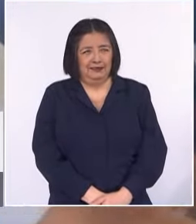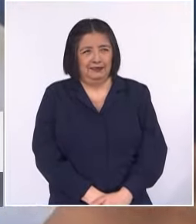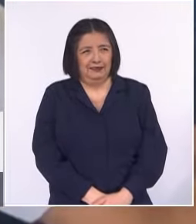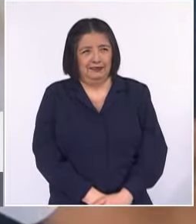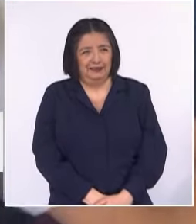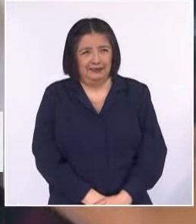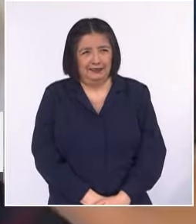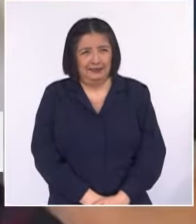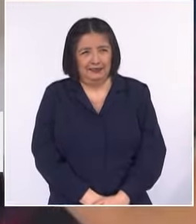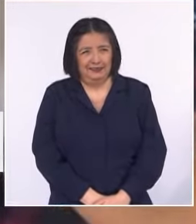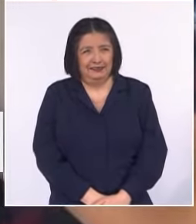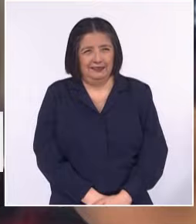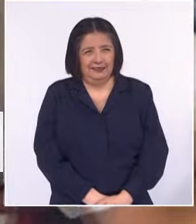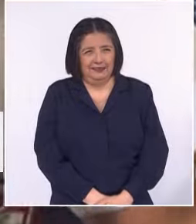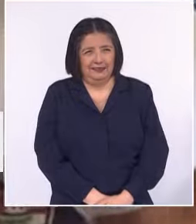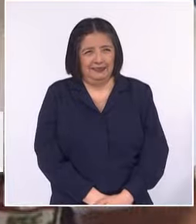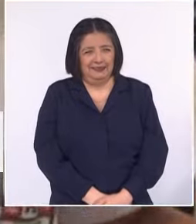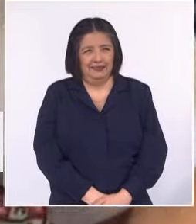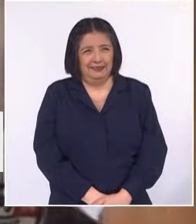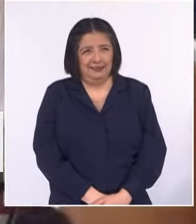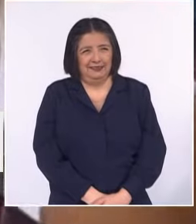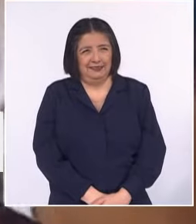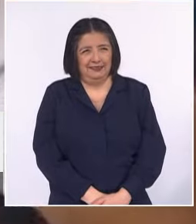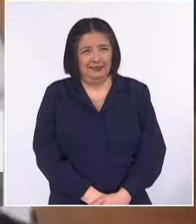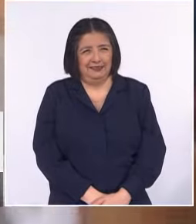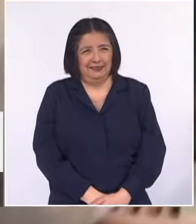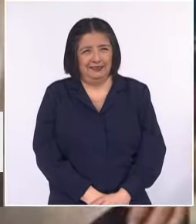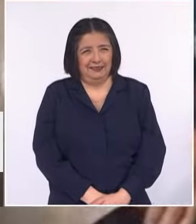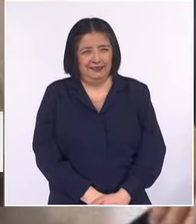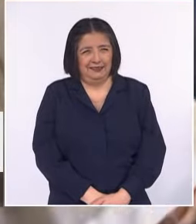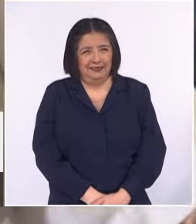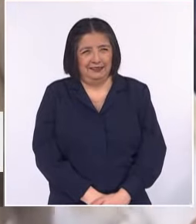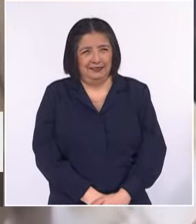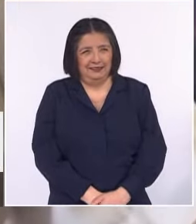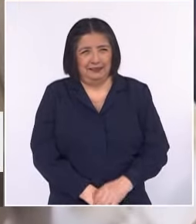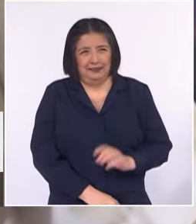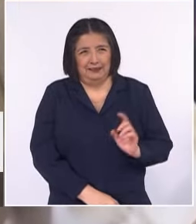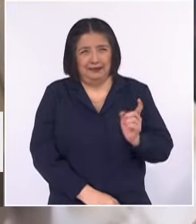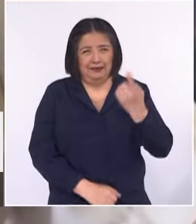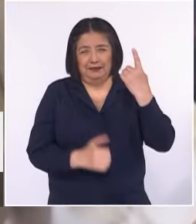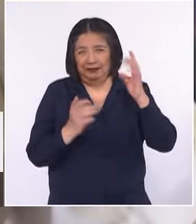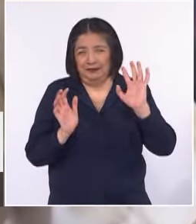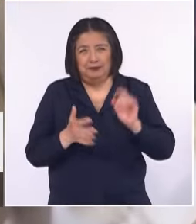Sí, es bonito. No, porque la primera vez he conocido a Lima.